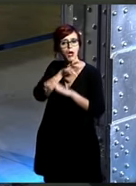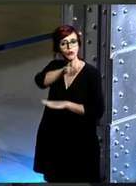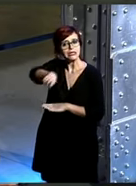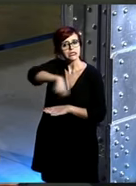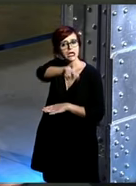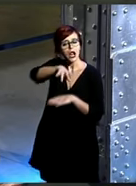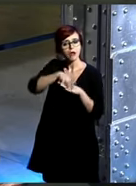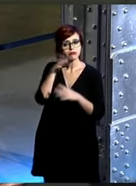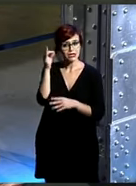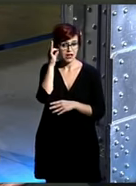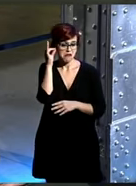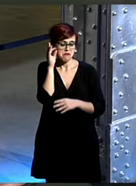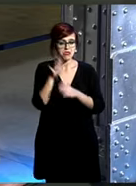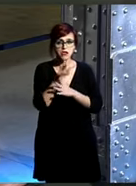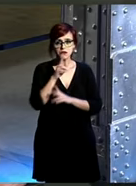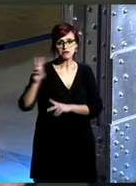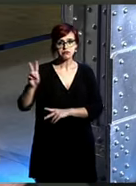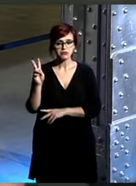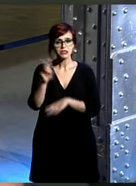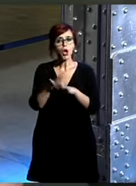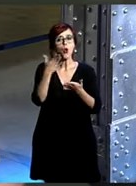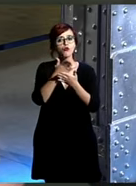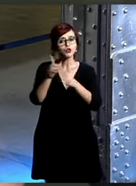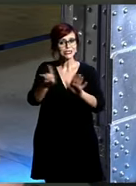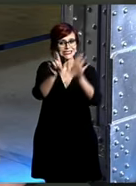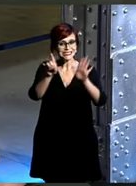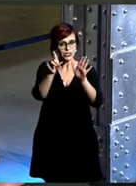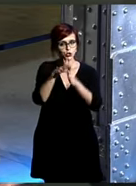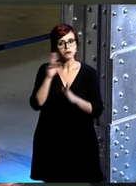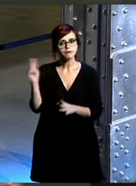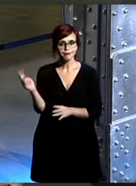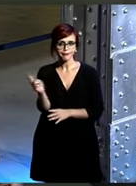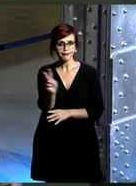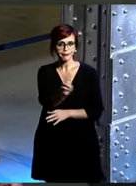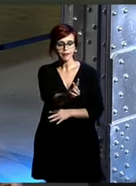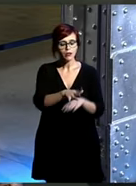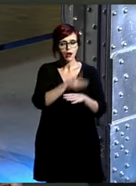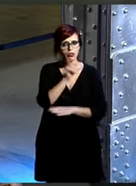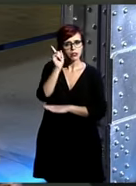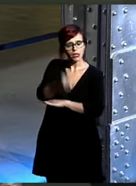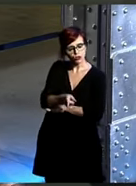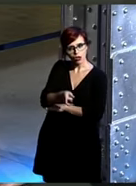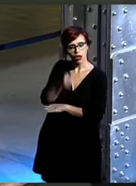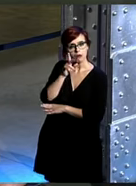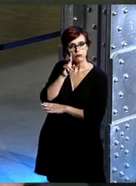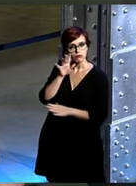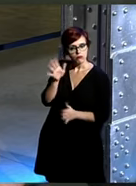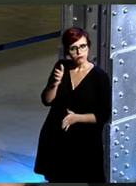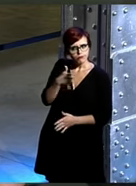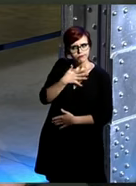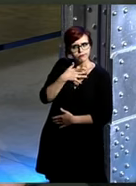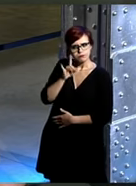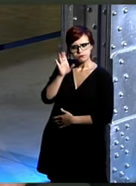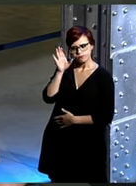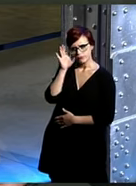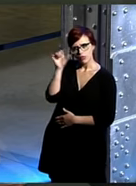unas niñas bajaban por la escalera, ¿no? Unas niñas de 6º de primaria. Y entonces la directora se quedó súper sorprendida al oír